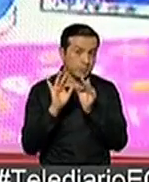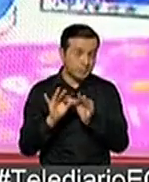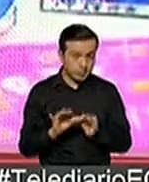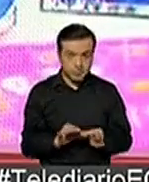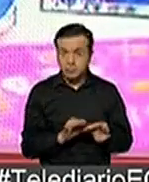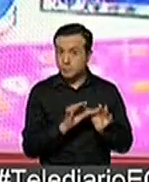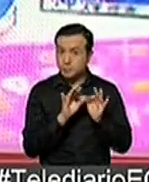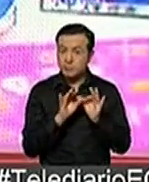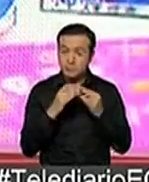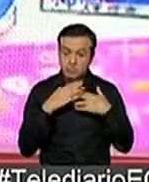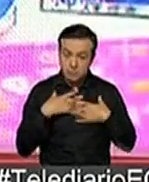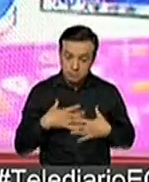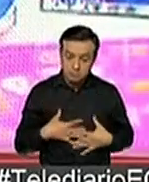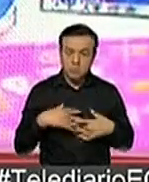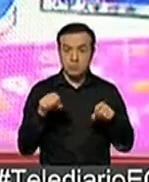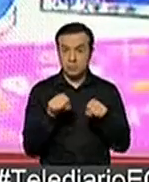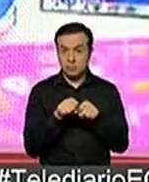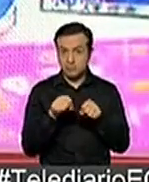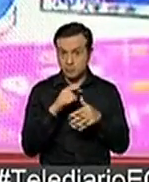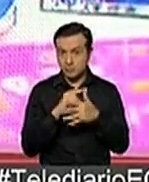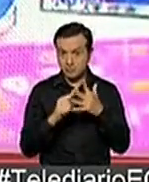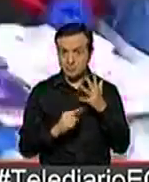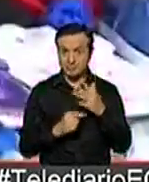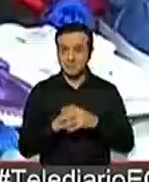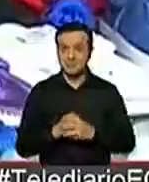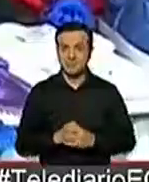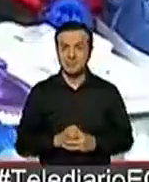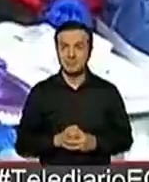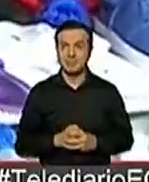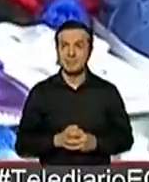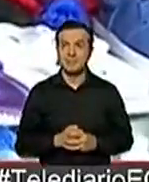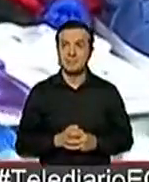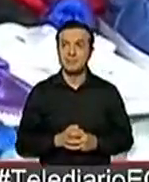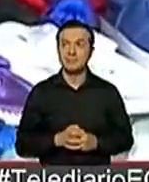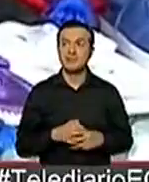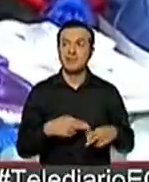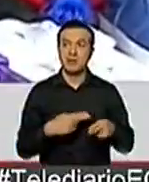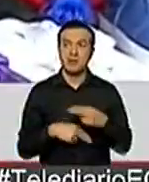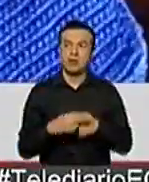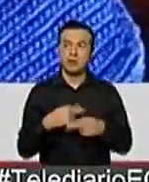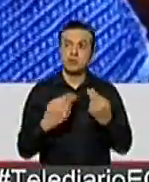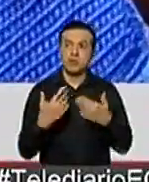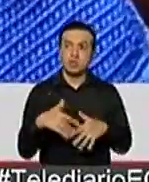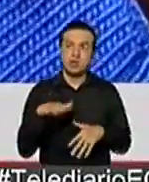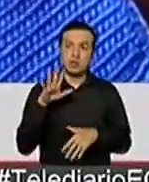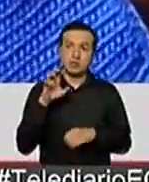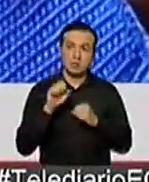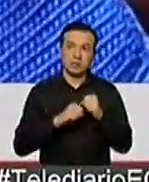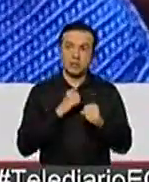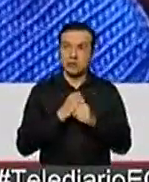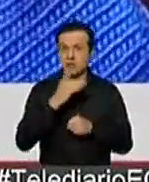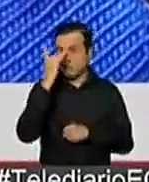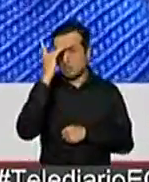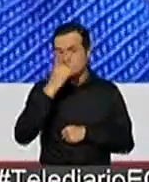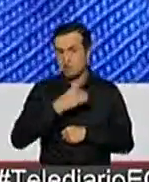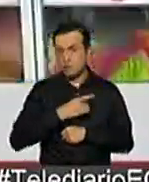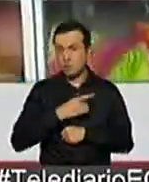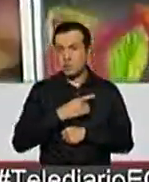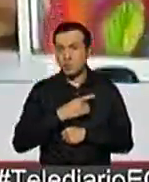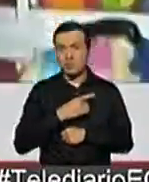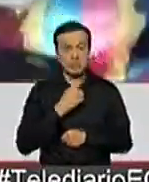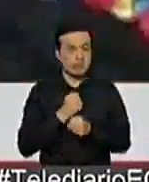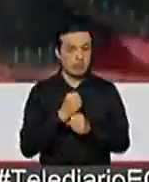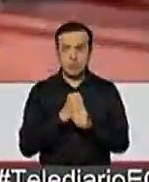vestir, decorativas y también calzado. Lleva en el negocio más de 15 años. La decisión la tomó después de quedarse